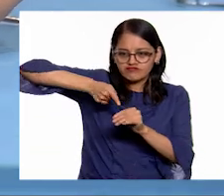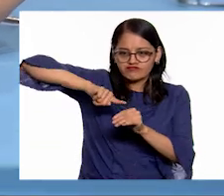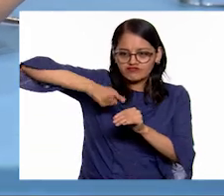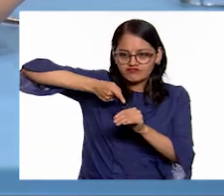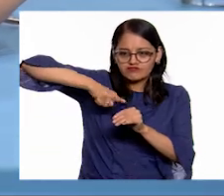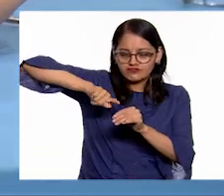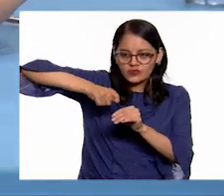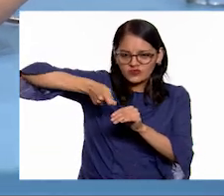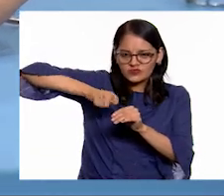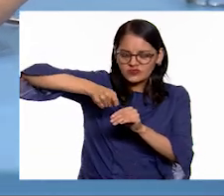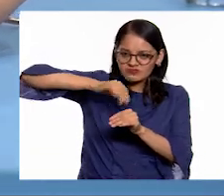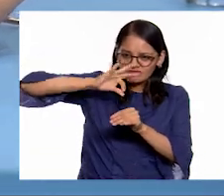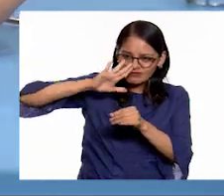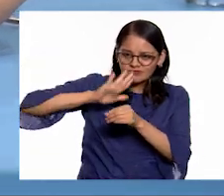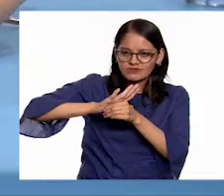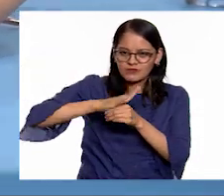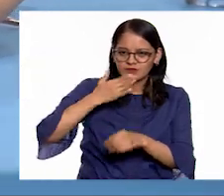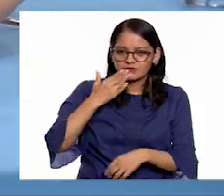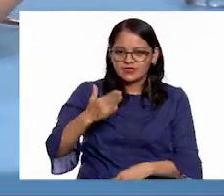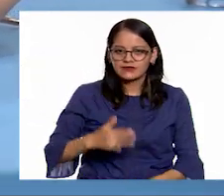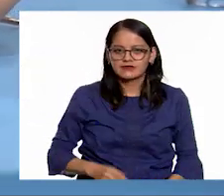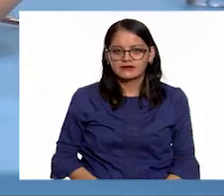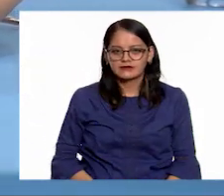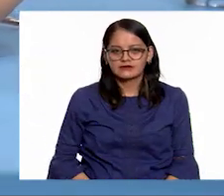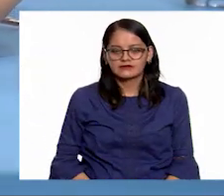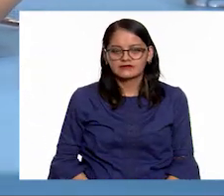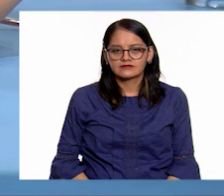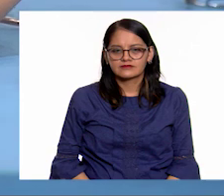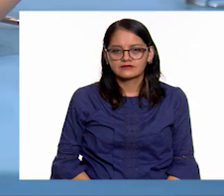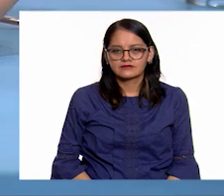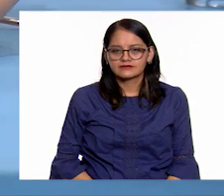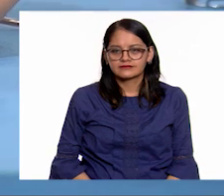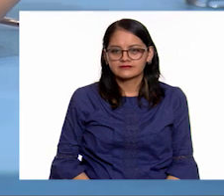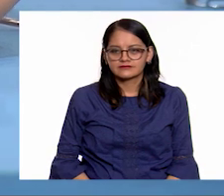hay que fijarlo bien. Sí, exacto. Muy bien.